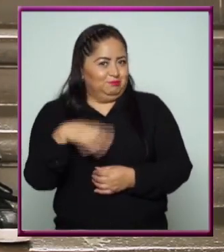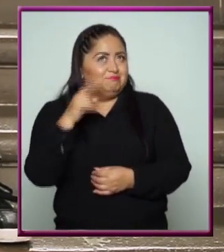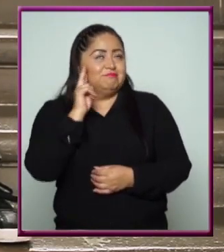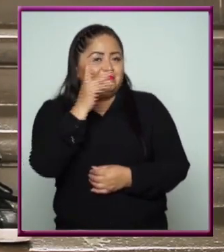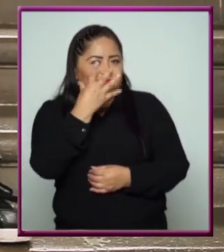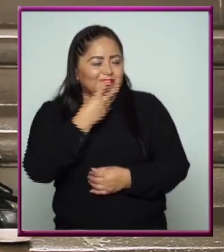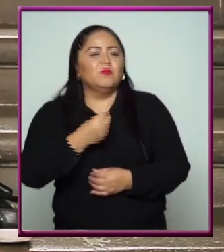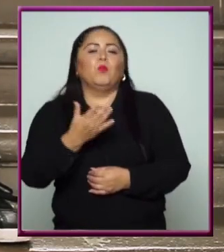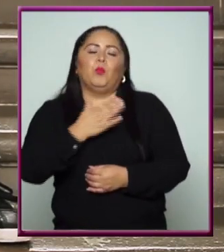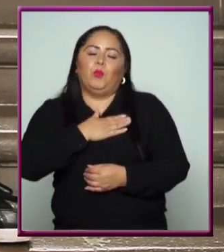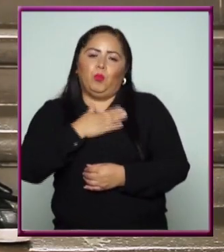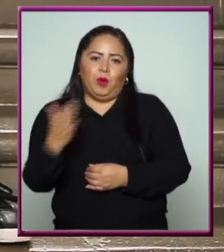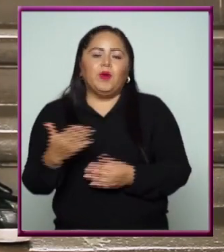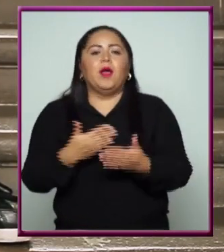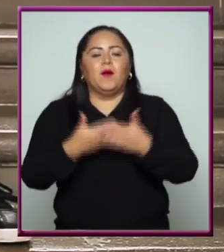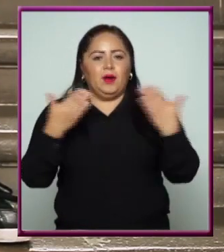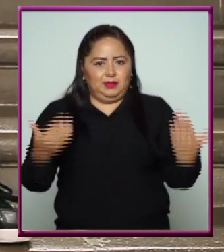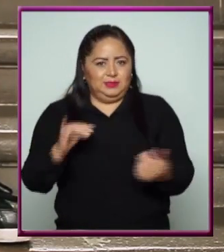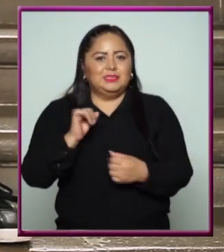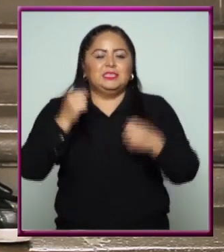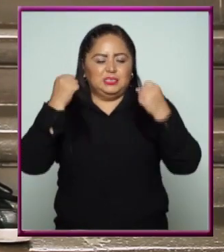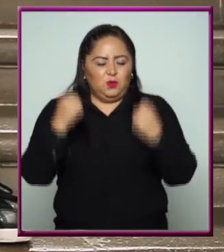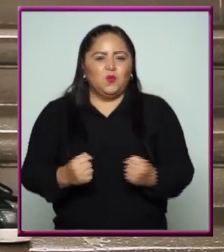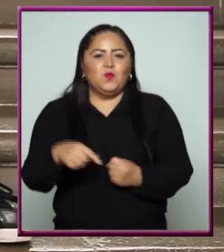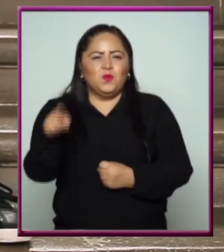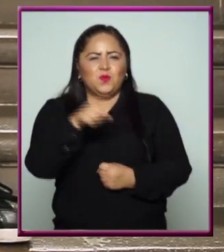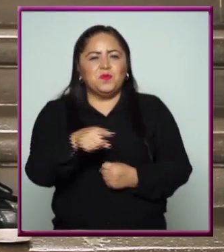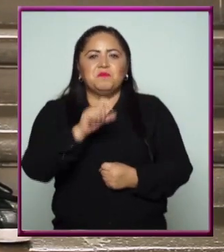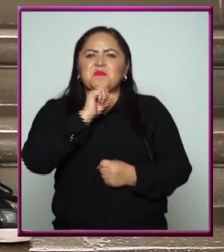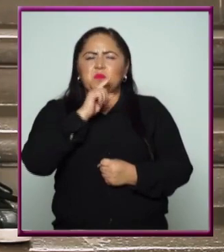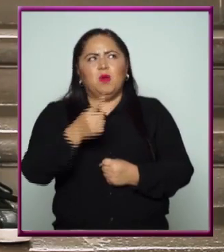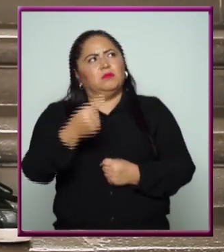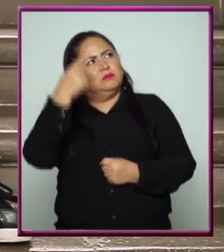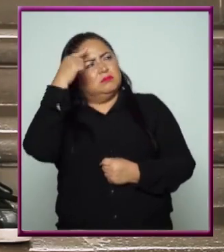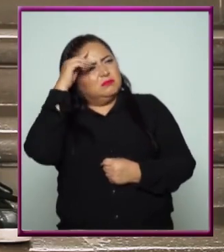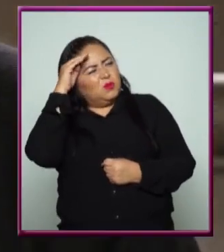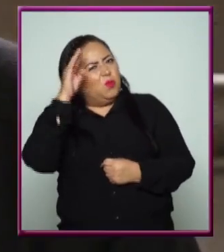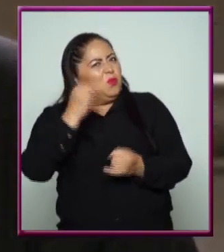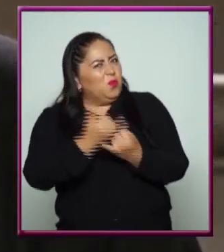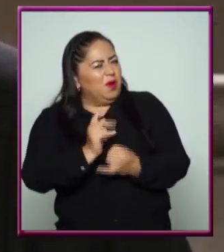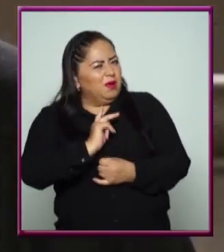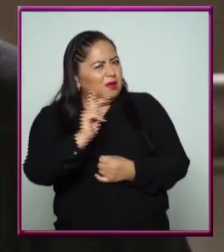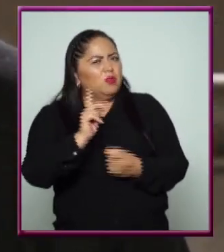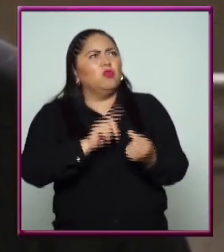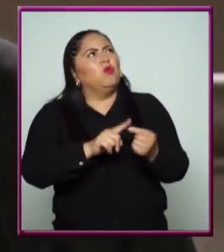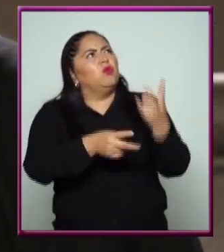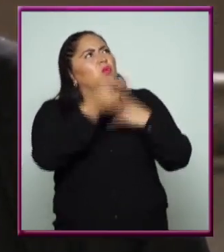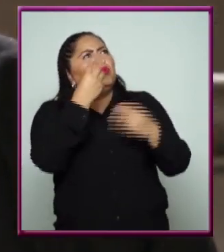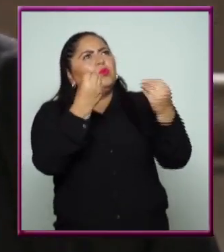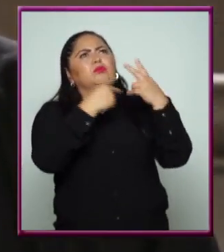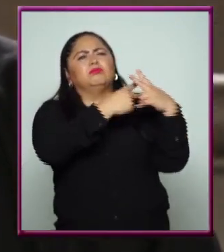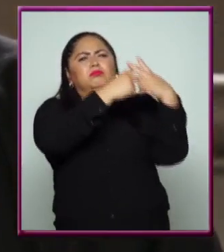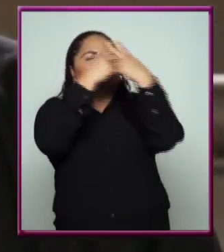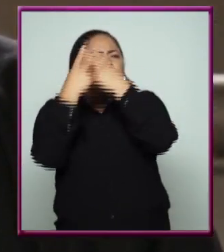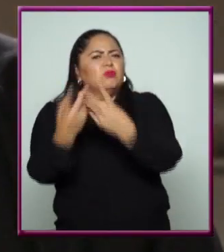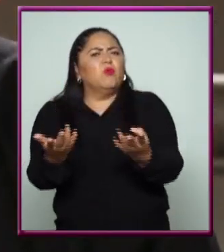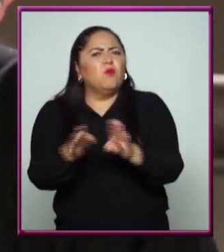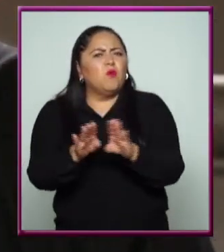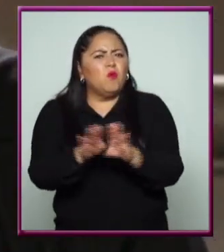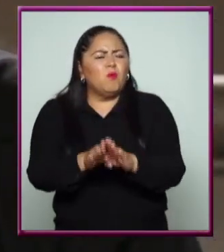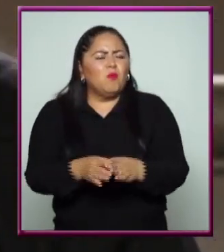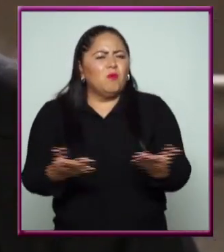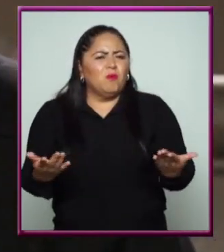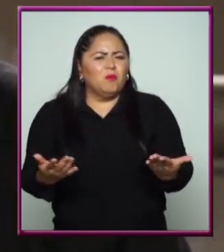¿no? Bueno, ahora sí, seguro te estás haciendo la misma pregunta que nosotros. ¿De dónde salió todo este montón de estrellas?